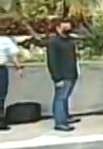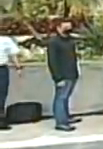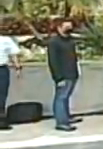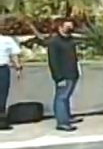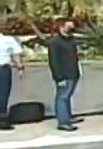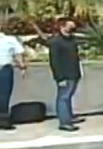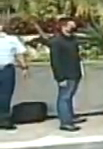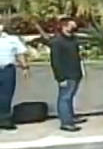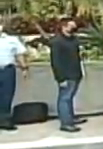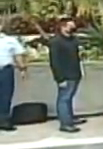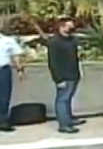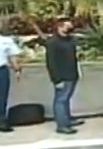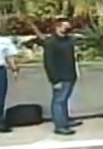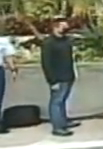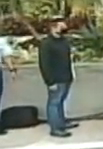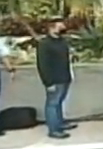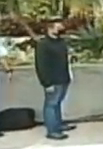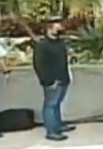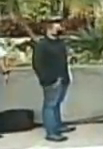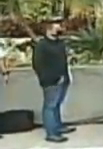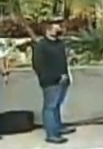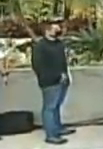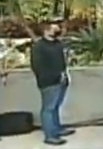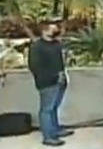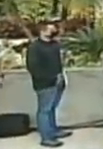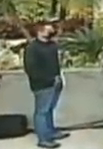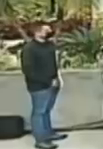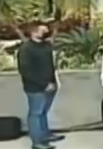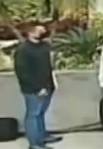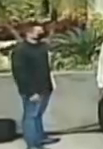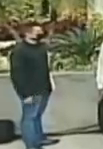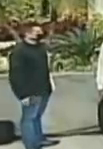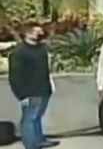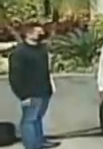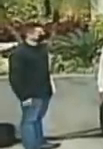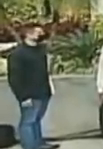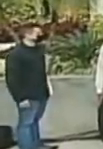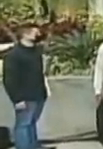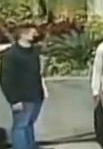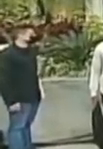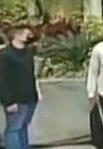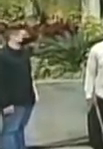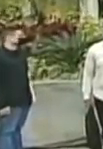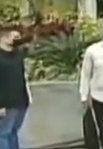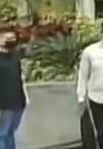nacional, atención, presenten. ¡Ahora!